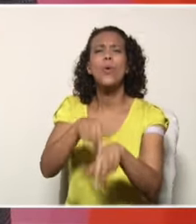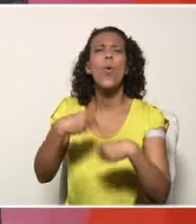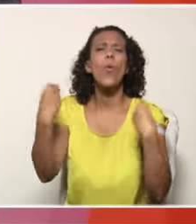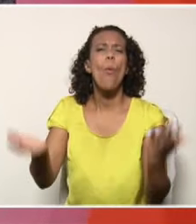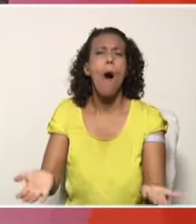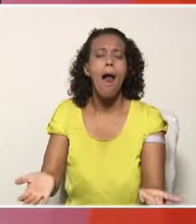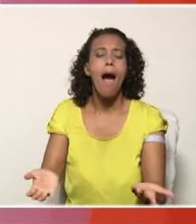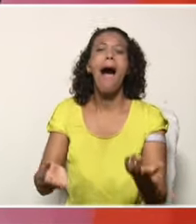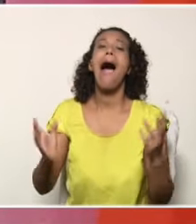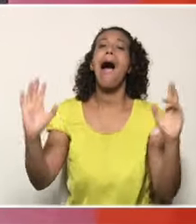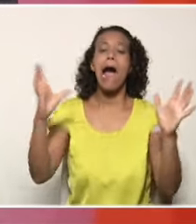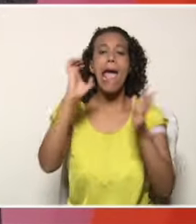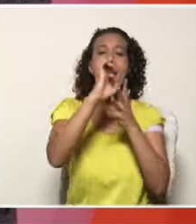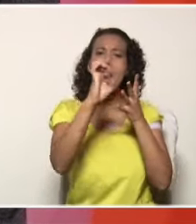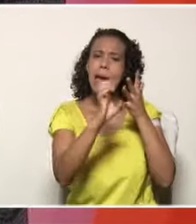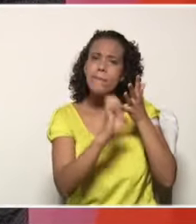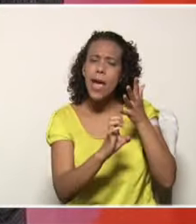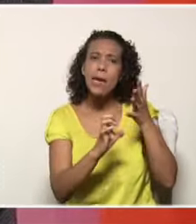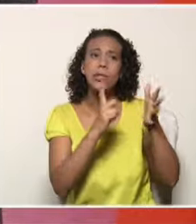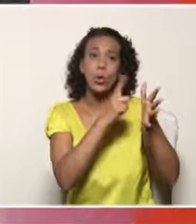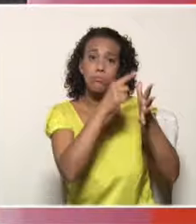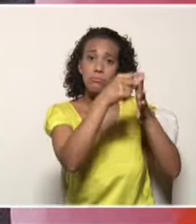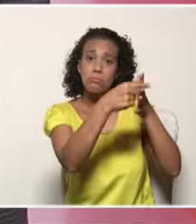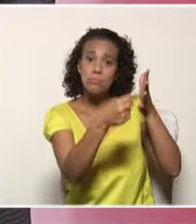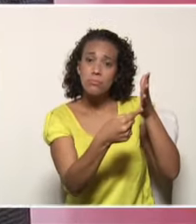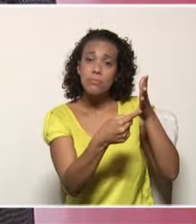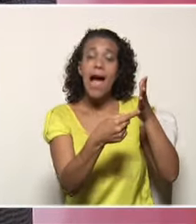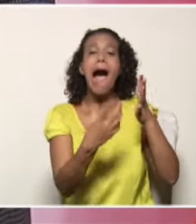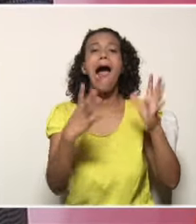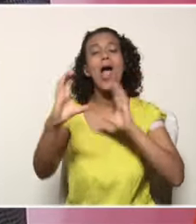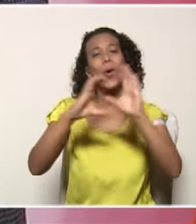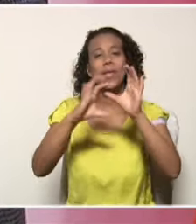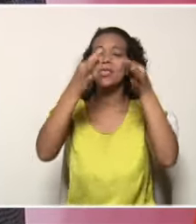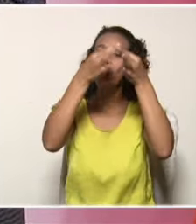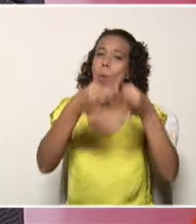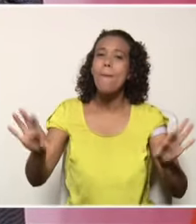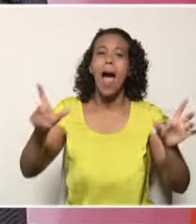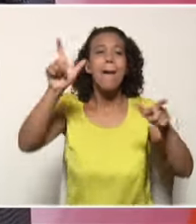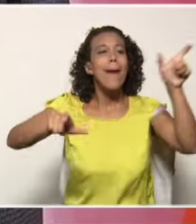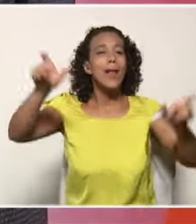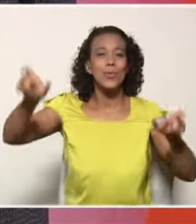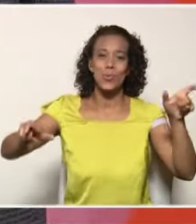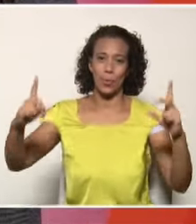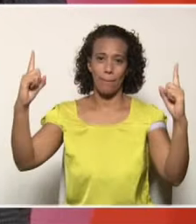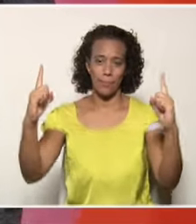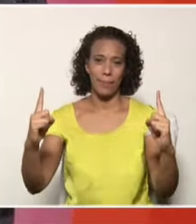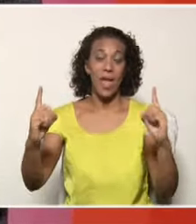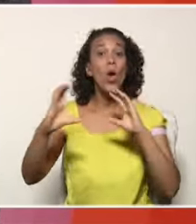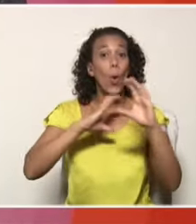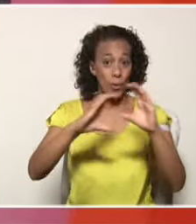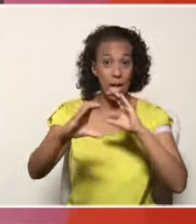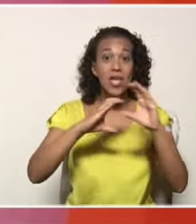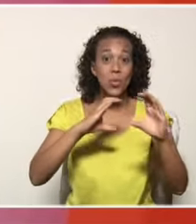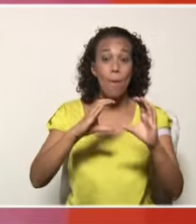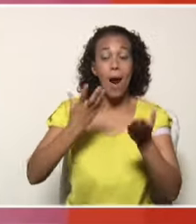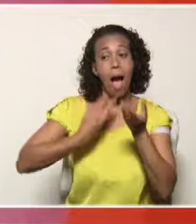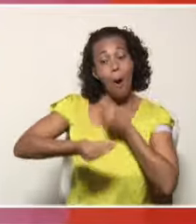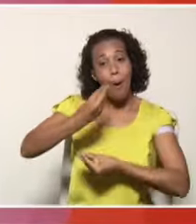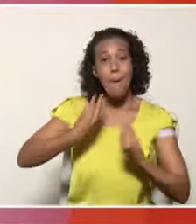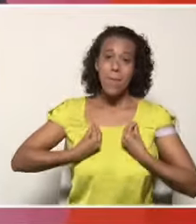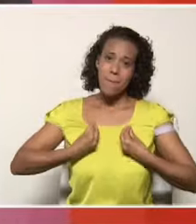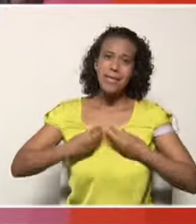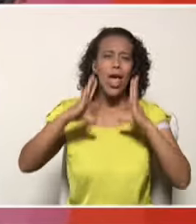esos elementos son los que entran en la comunicación. Entonces sabes que la comunicación para la convivencia